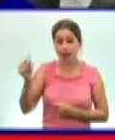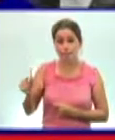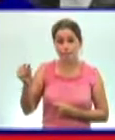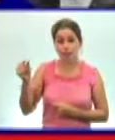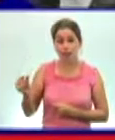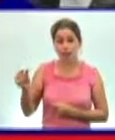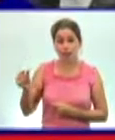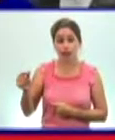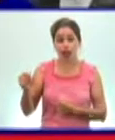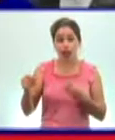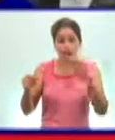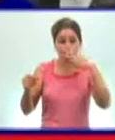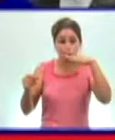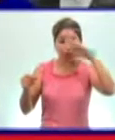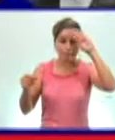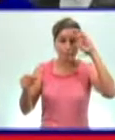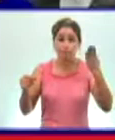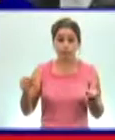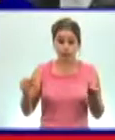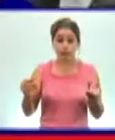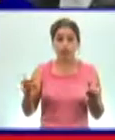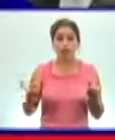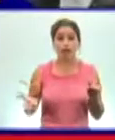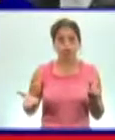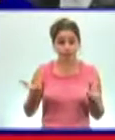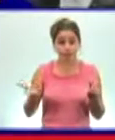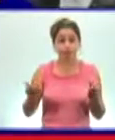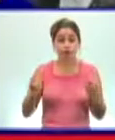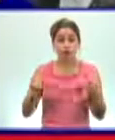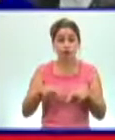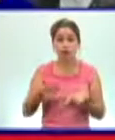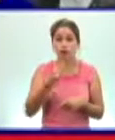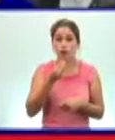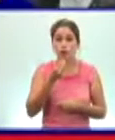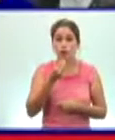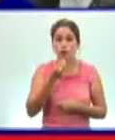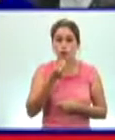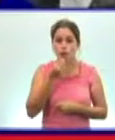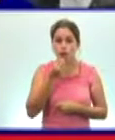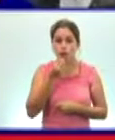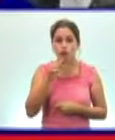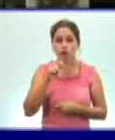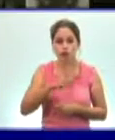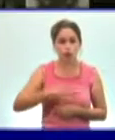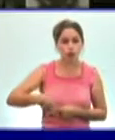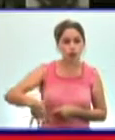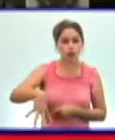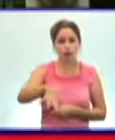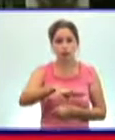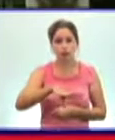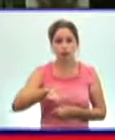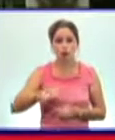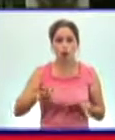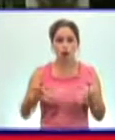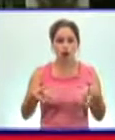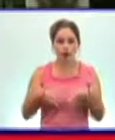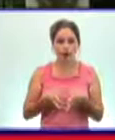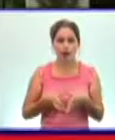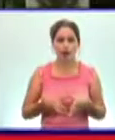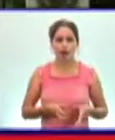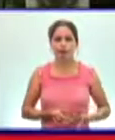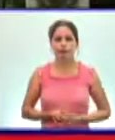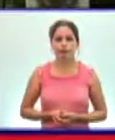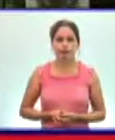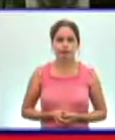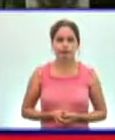de la patria y la utilidad que uno puede significar en ese proceso general. En